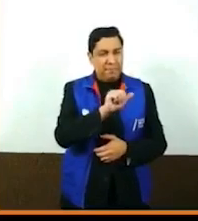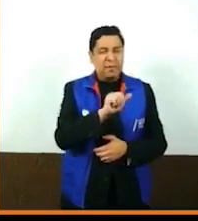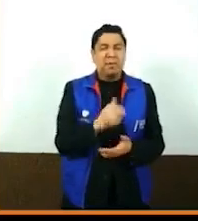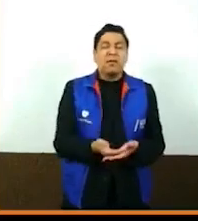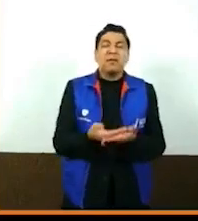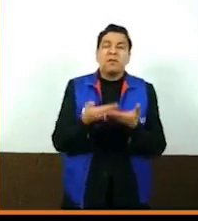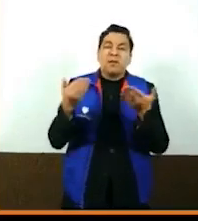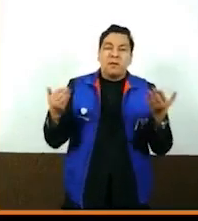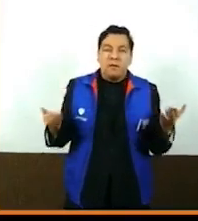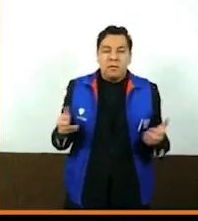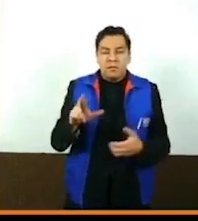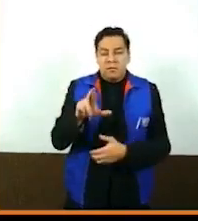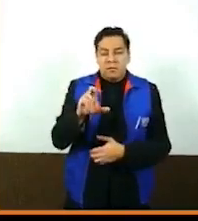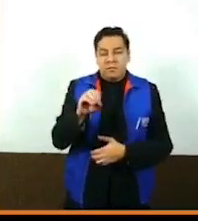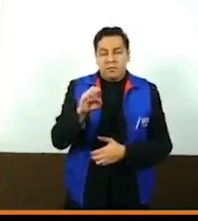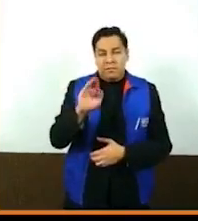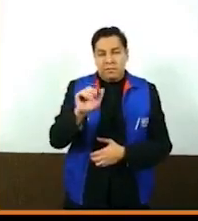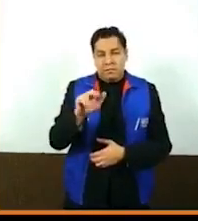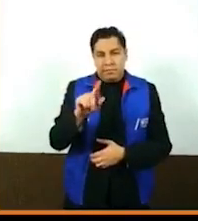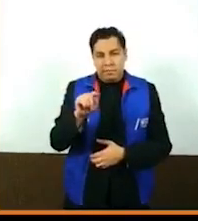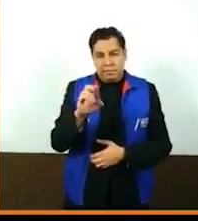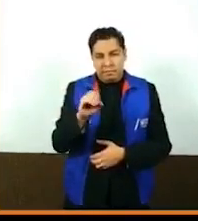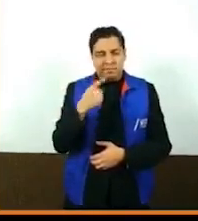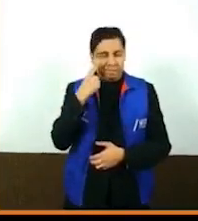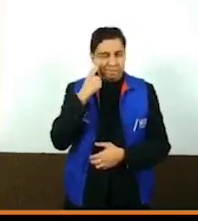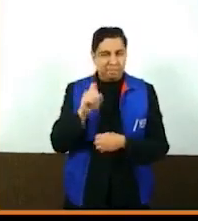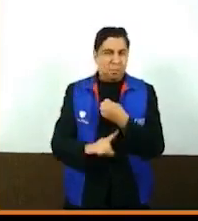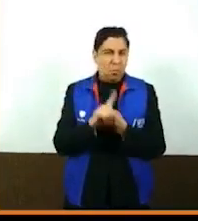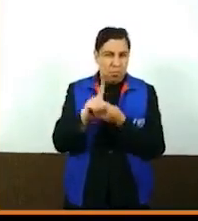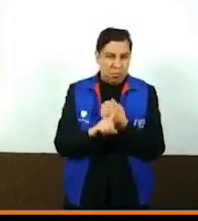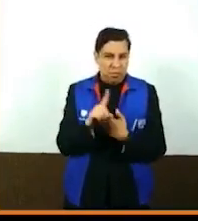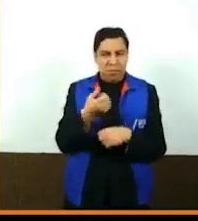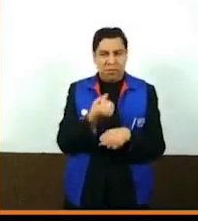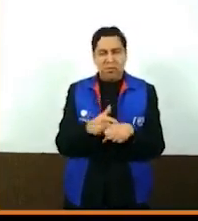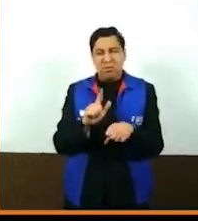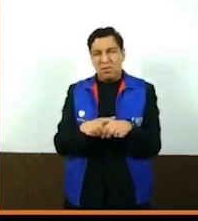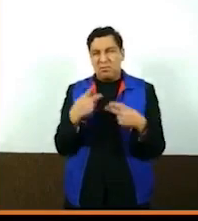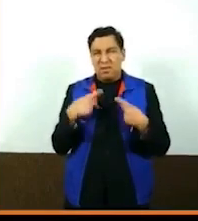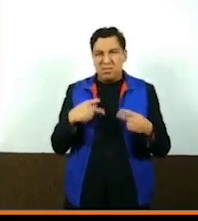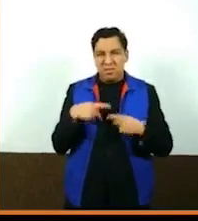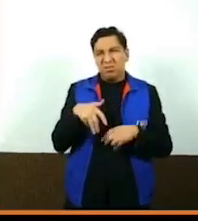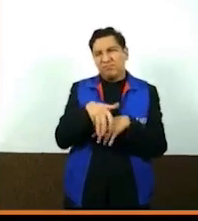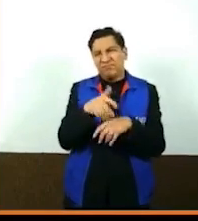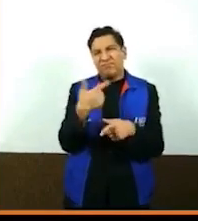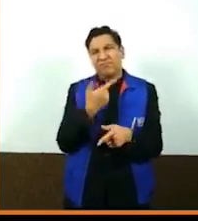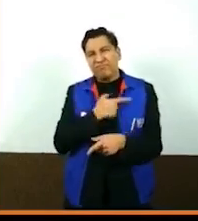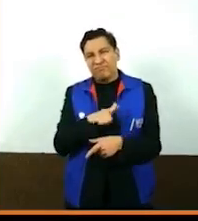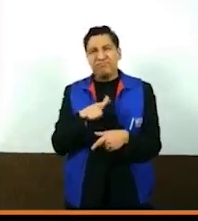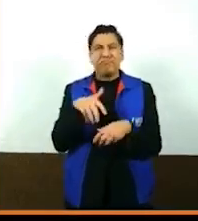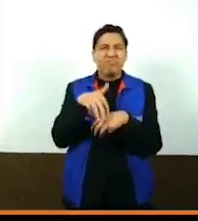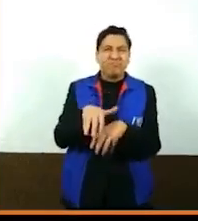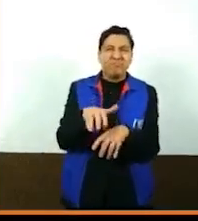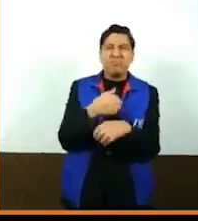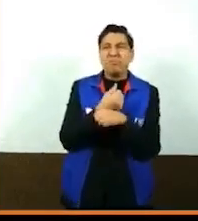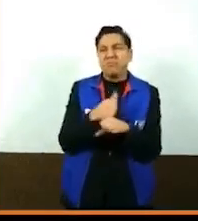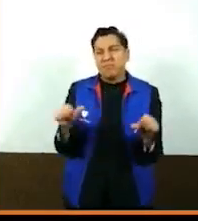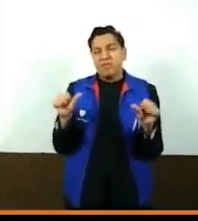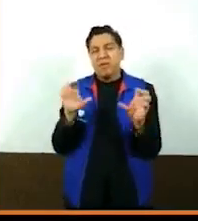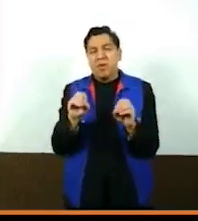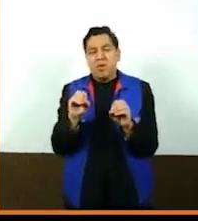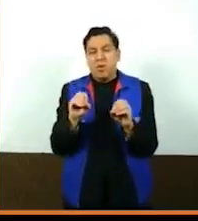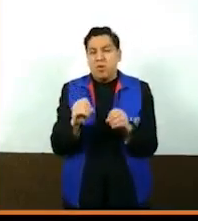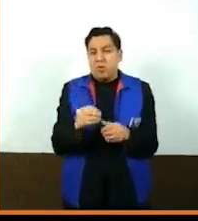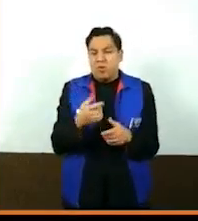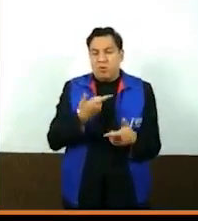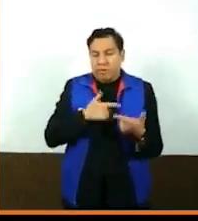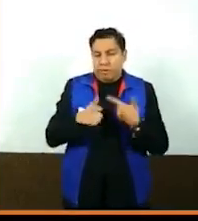tema, los problemas sociales, ambientales son muy fuertes, Roberto, y creo que esta pregunta nos queda porque creo que